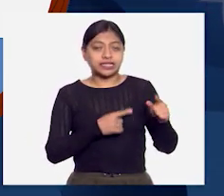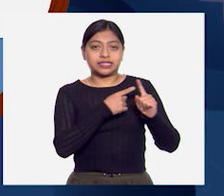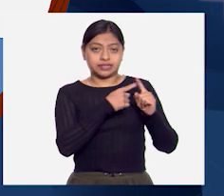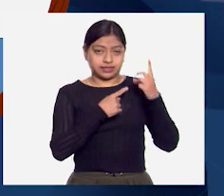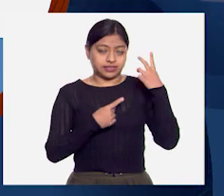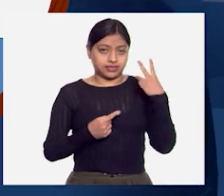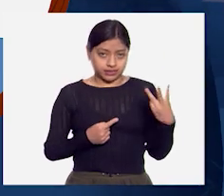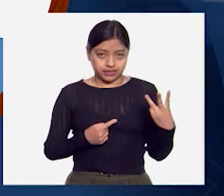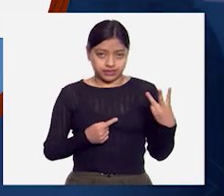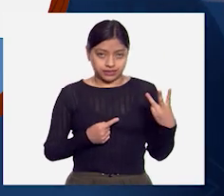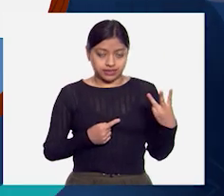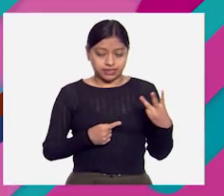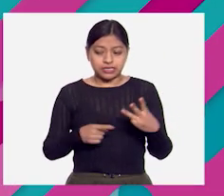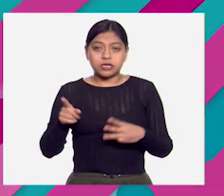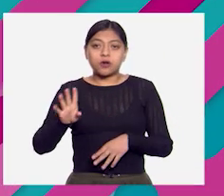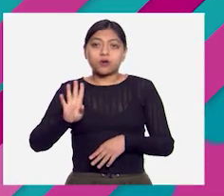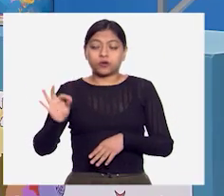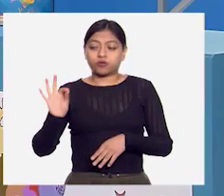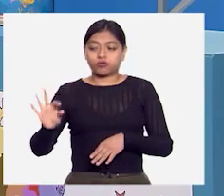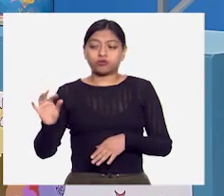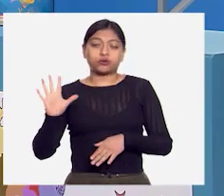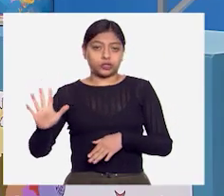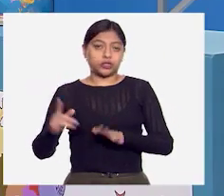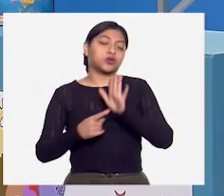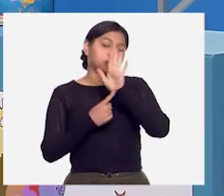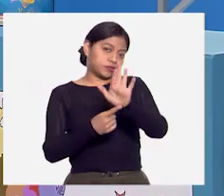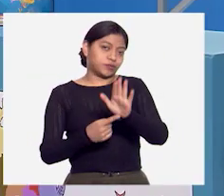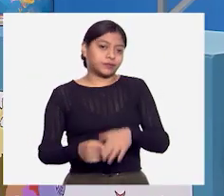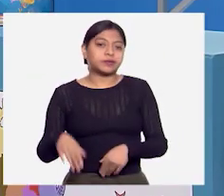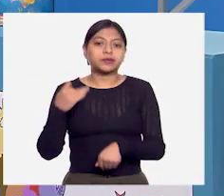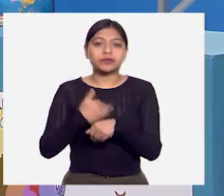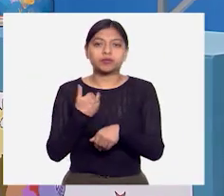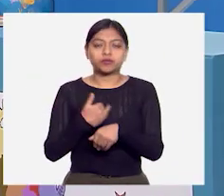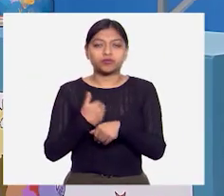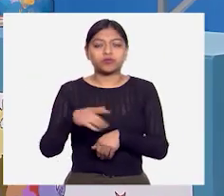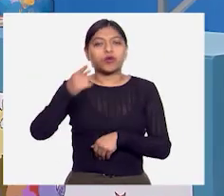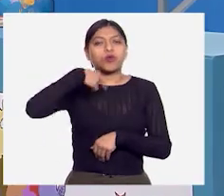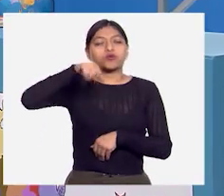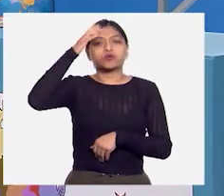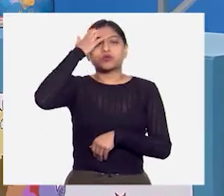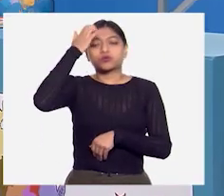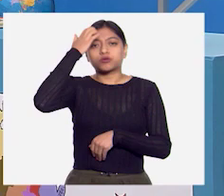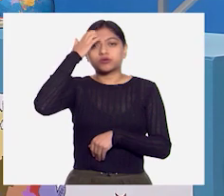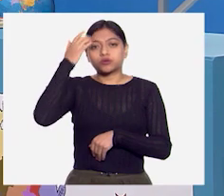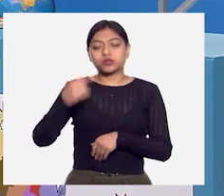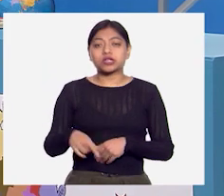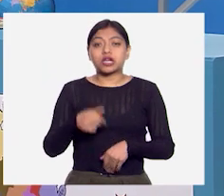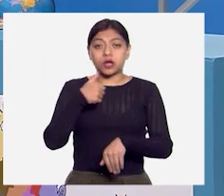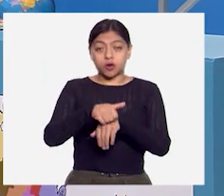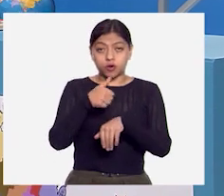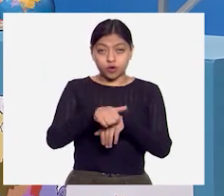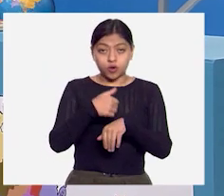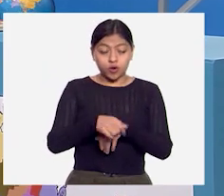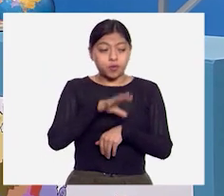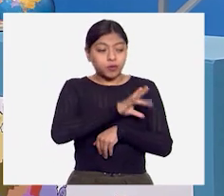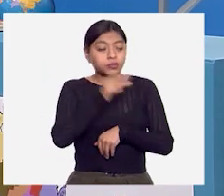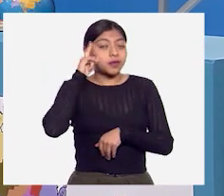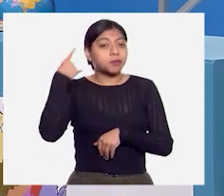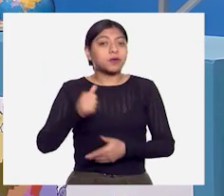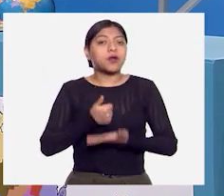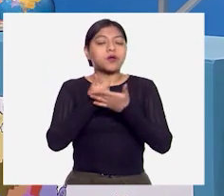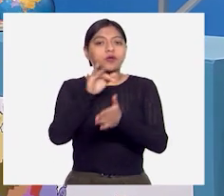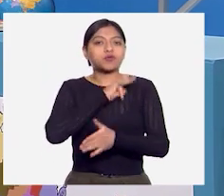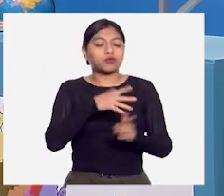3. Así es, pero es necesario conocer cuándo esta medida es útil para representar